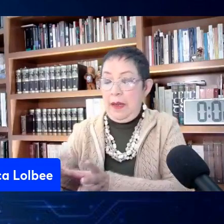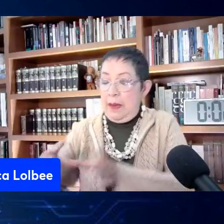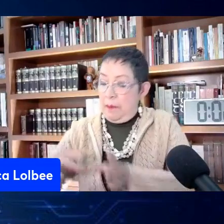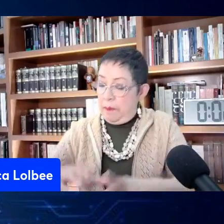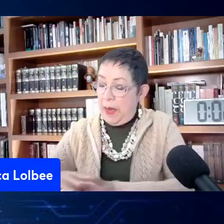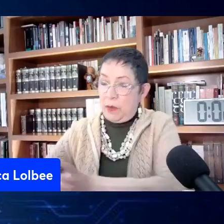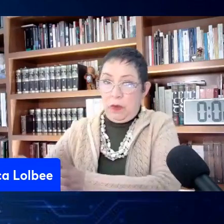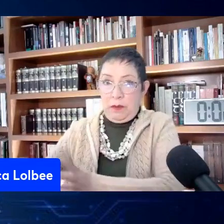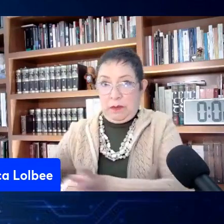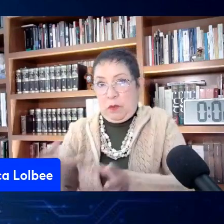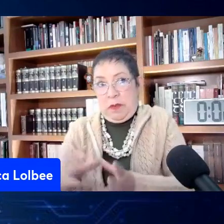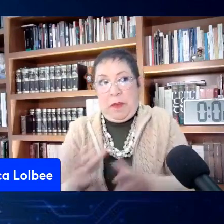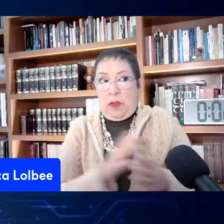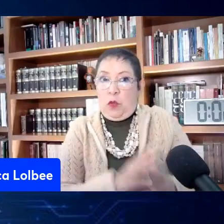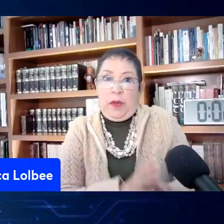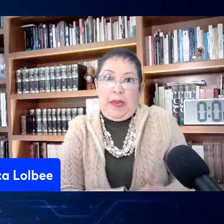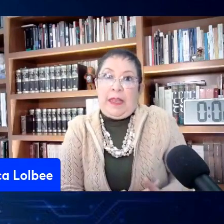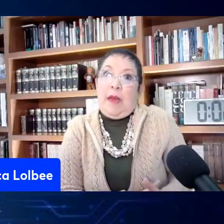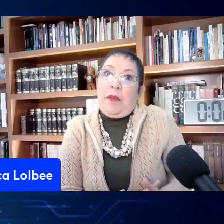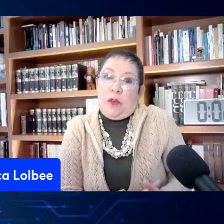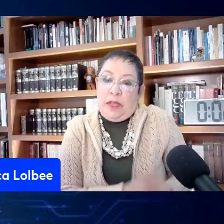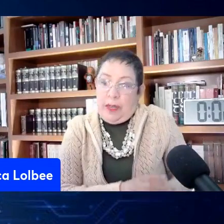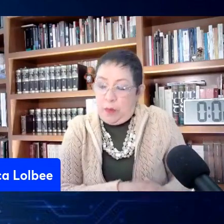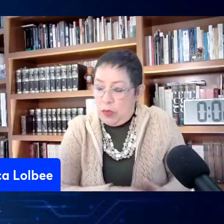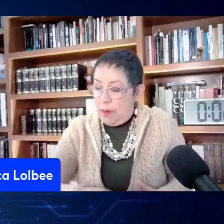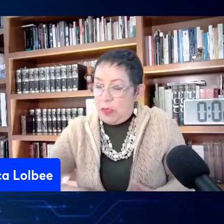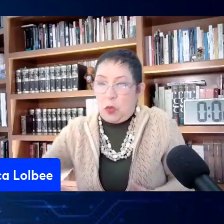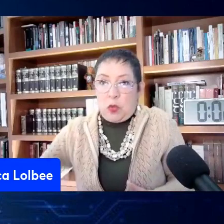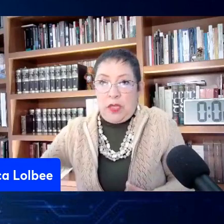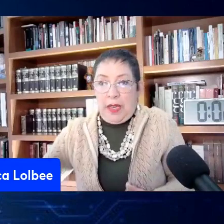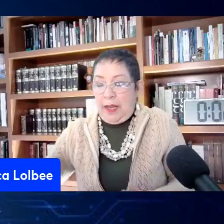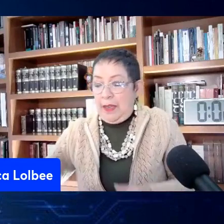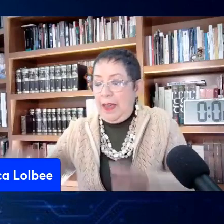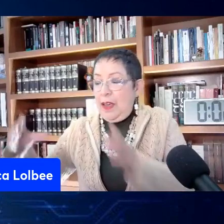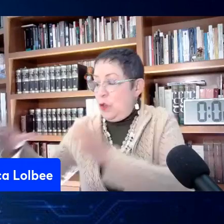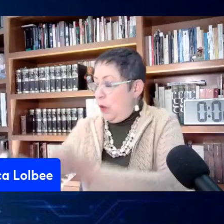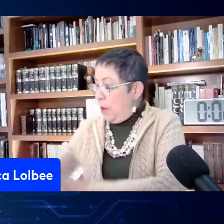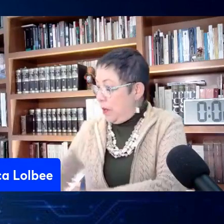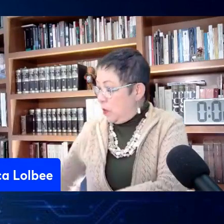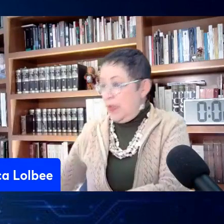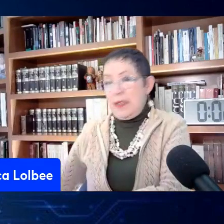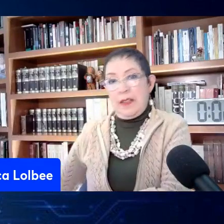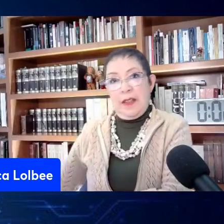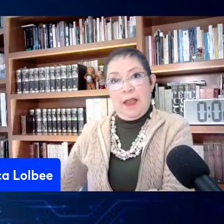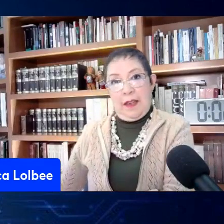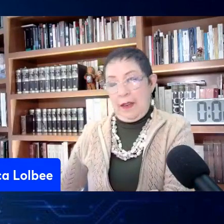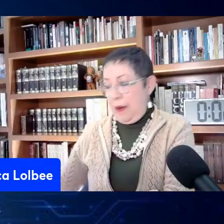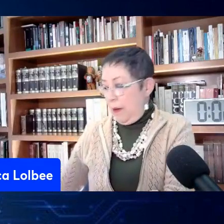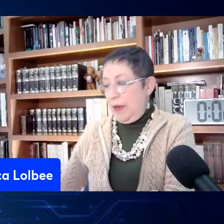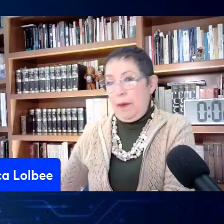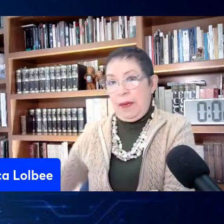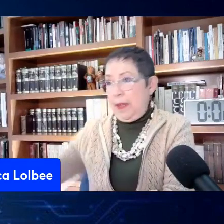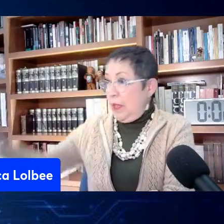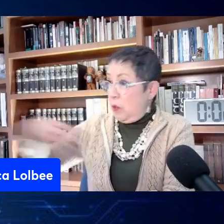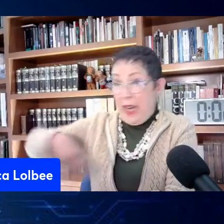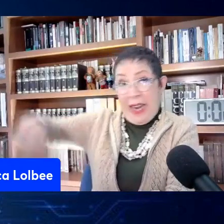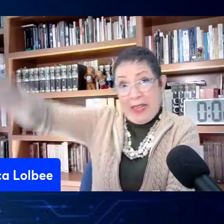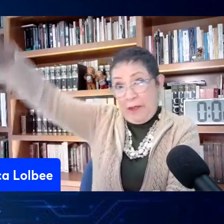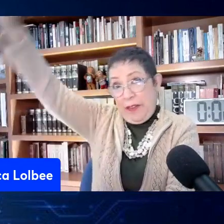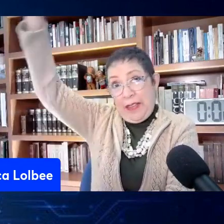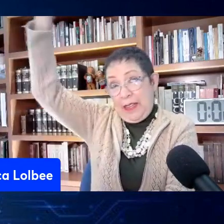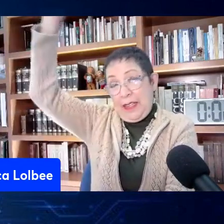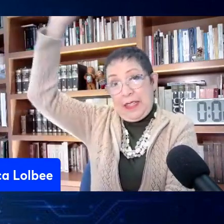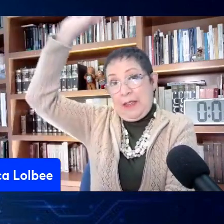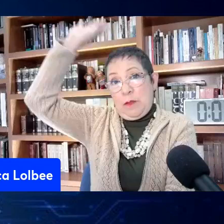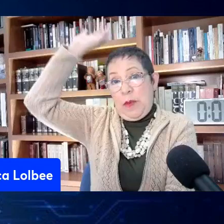hospital paso yo me mantuve en el camellón digamos nada más cruce la calle y una persona sentada en la banqueta de una